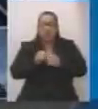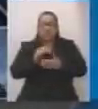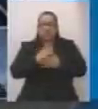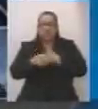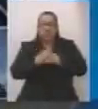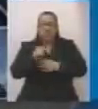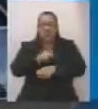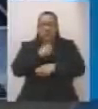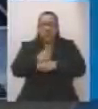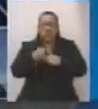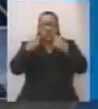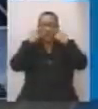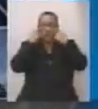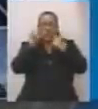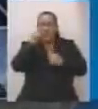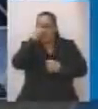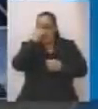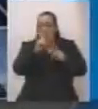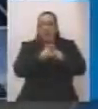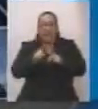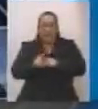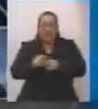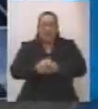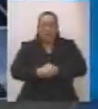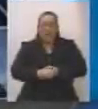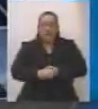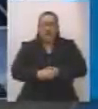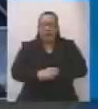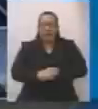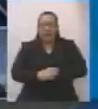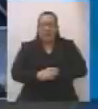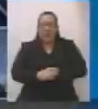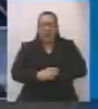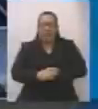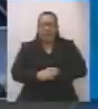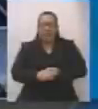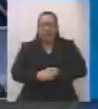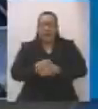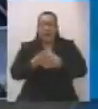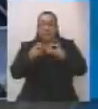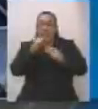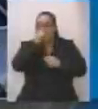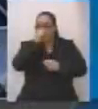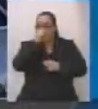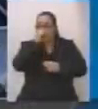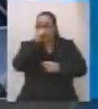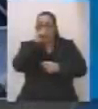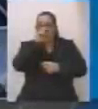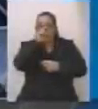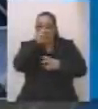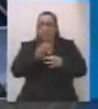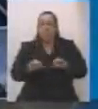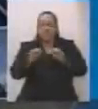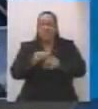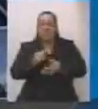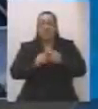con particular claridad en China e India. Muy bien, la desigualdad es un tema muy importante que se